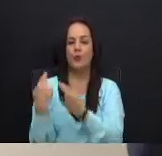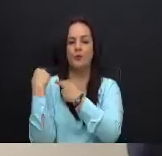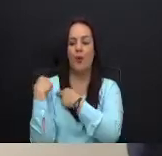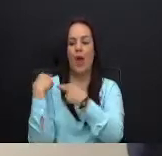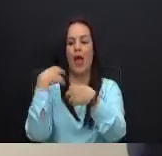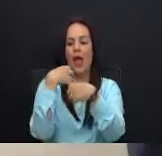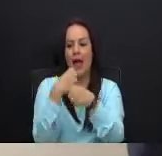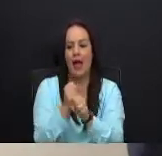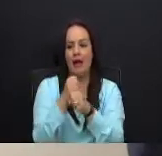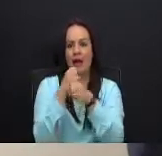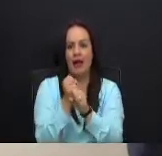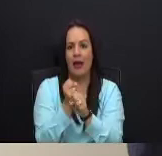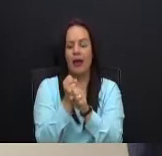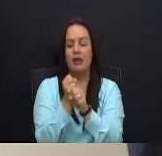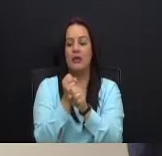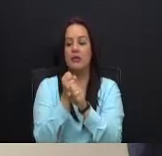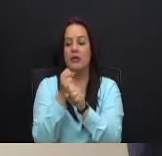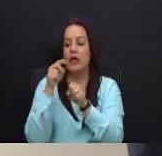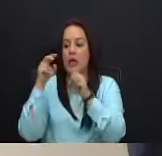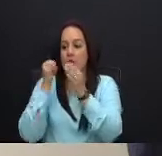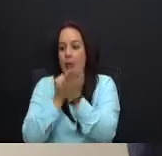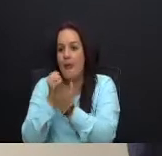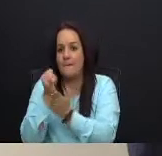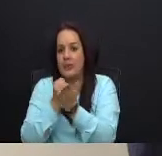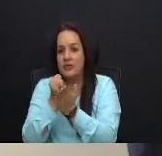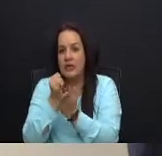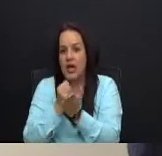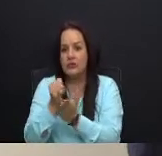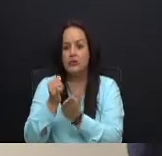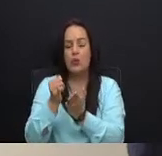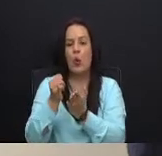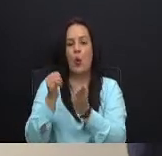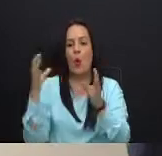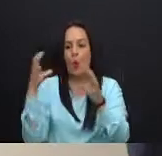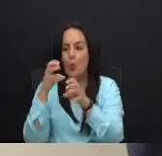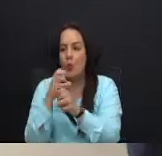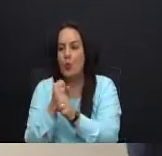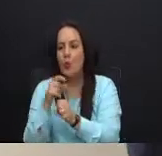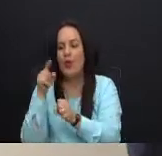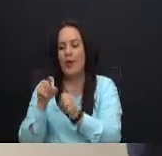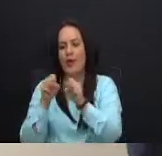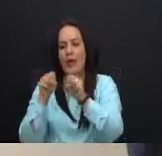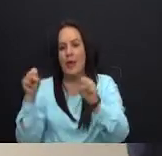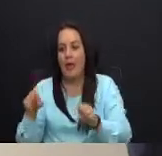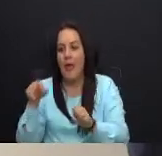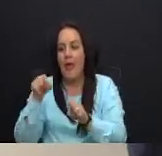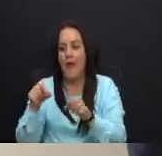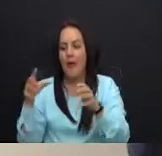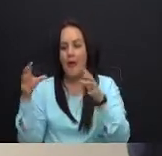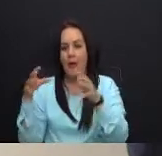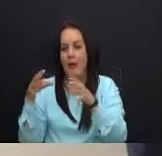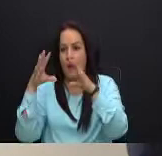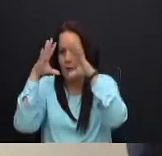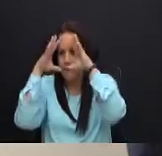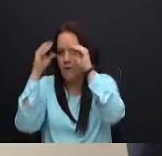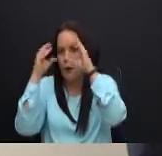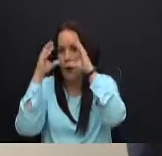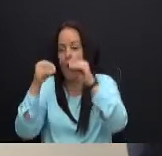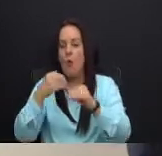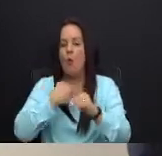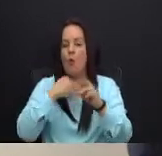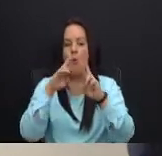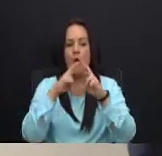hacer estas investigaciones, esta sistematización de información, hubo sesiones de trabajo